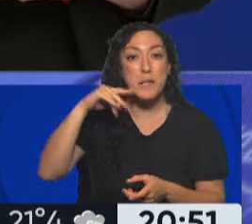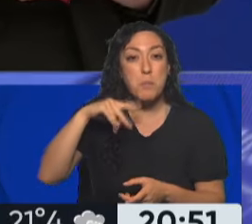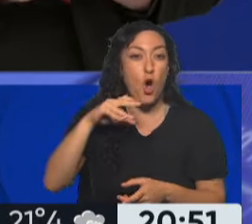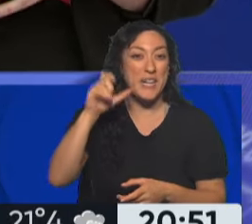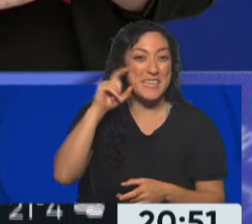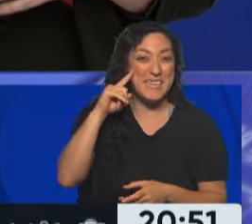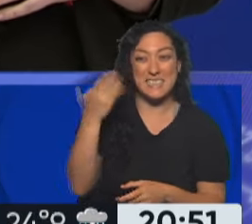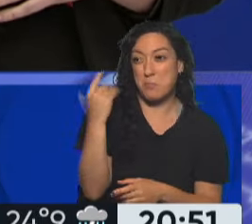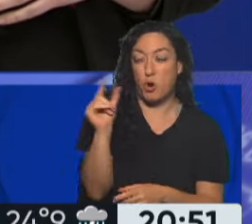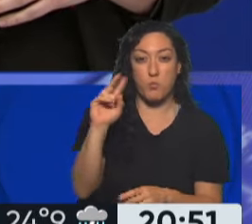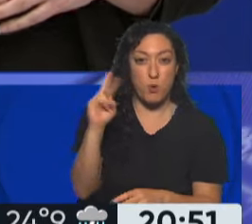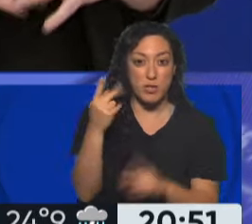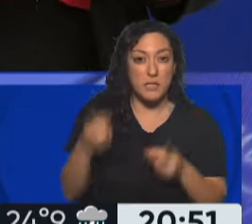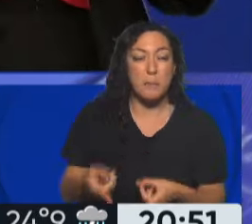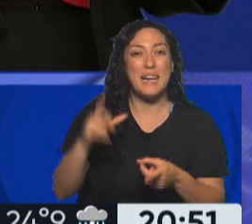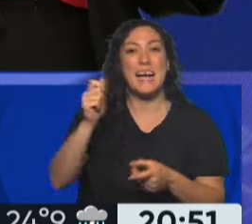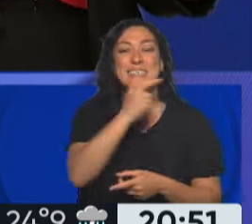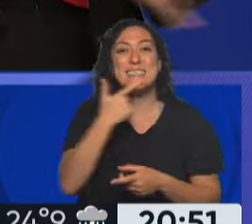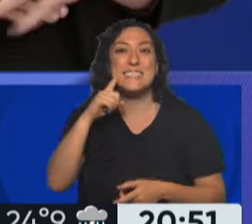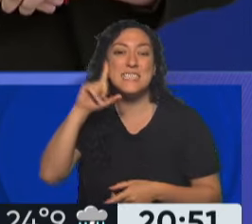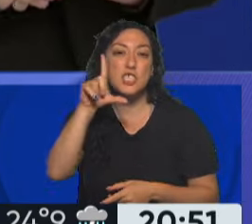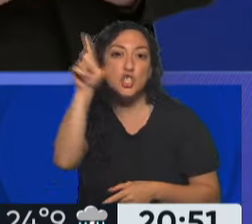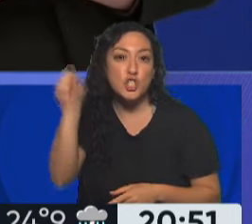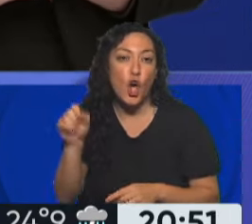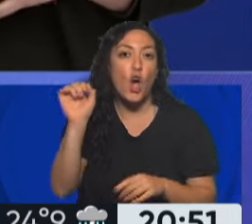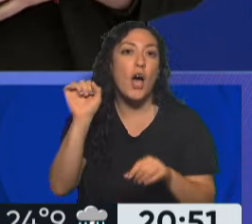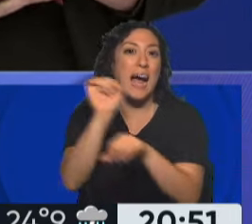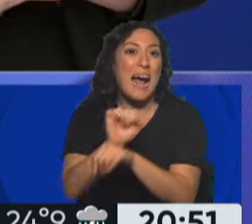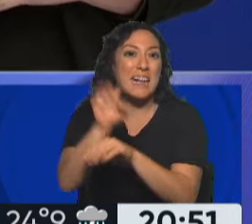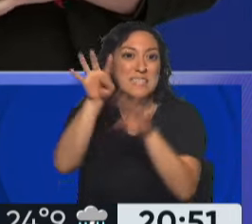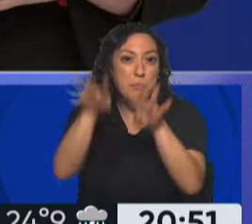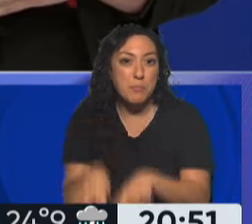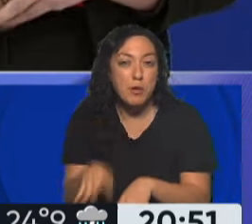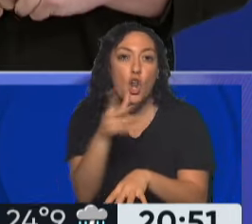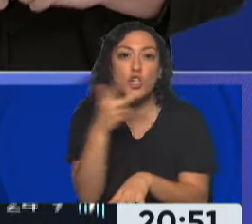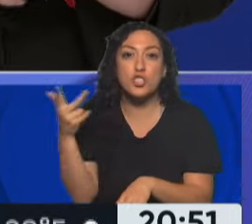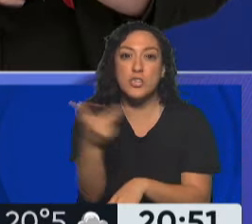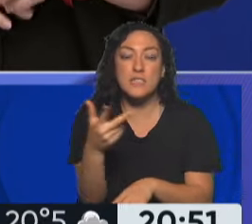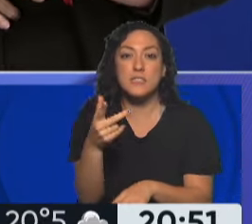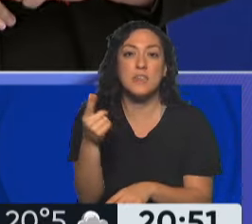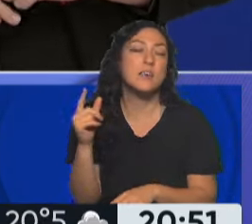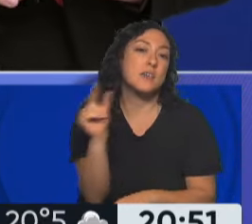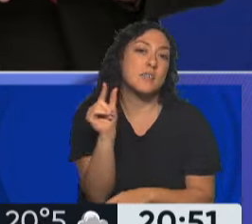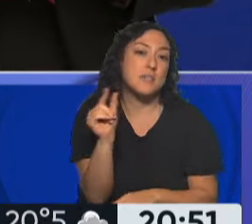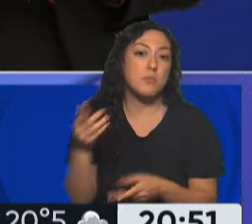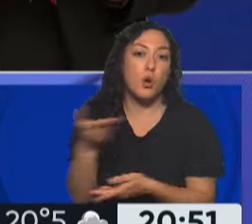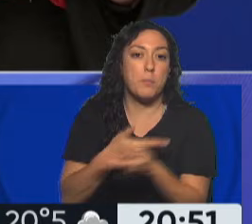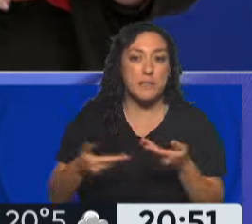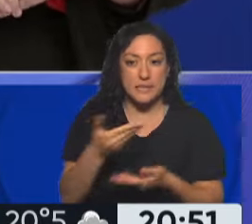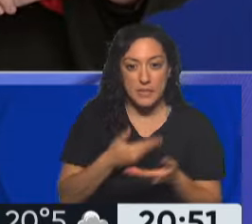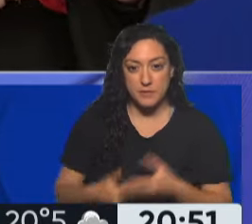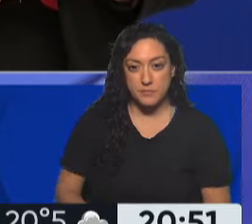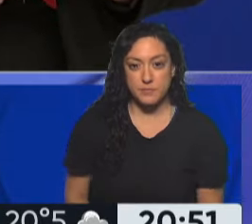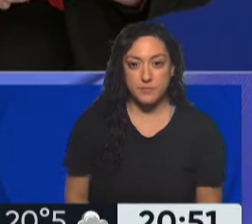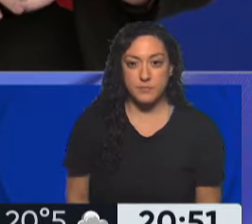al exmandatario también Pedro Castillo. En la cárcel los tres presidentes compartieron un tiempo. Sí, les parece, compartimos parte